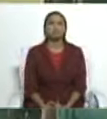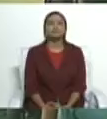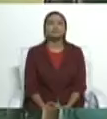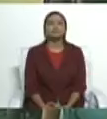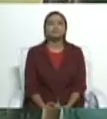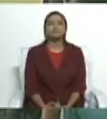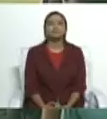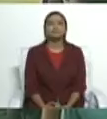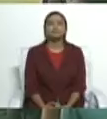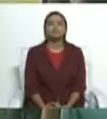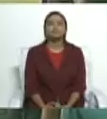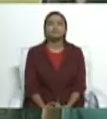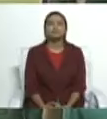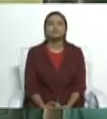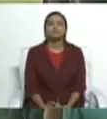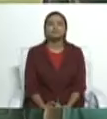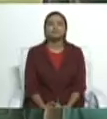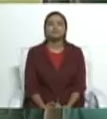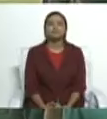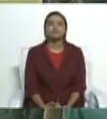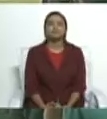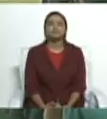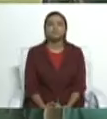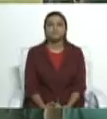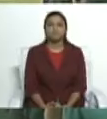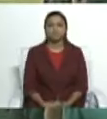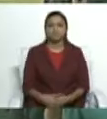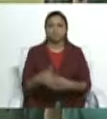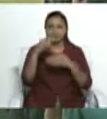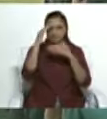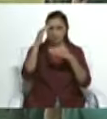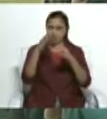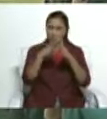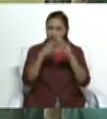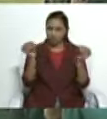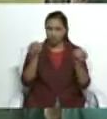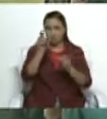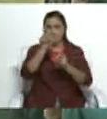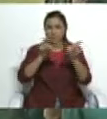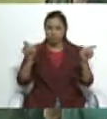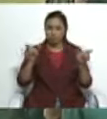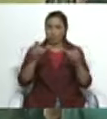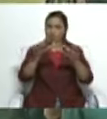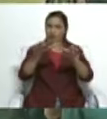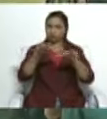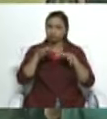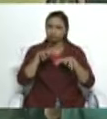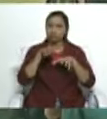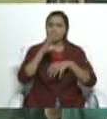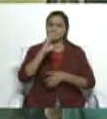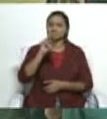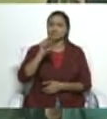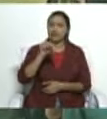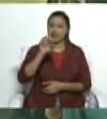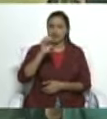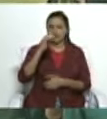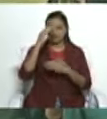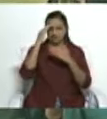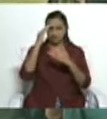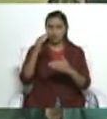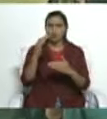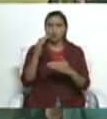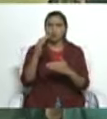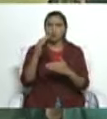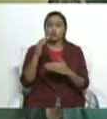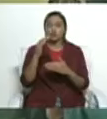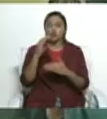Saludo a todo el pueblo de Venezuela desde aquí, desde el Poder Electoral, Consejo Nacional Electoral, uno de los cinco